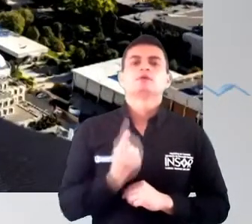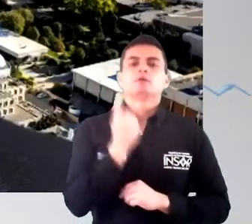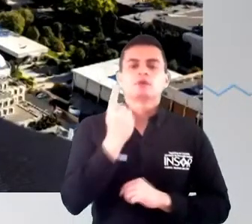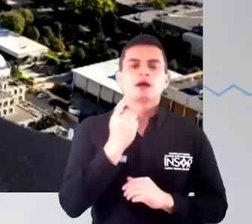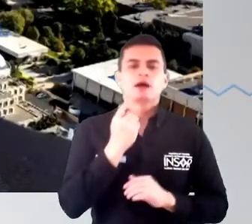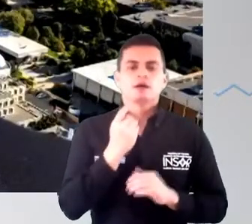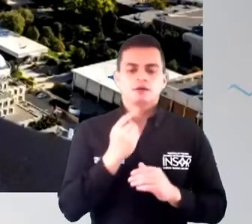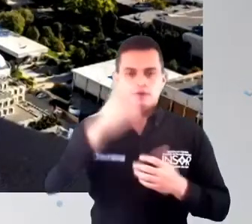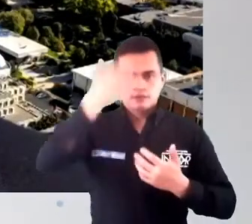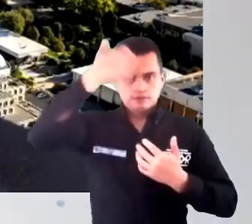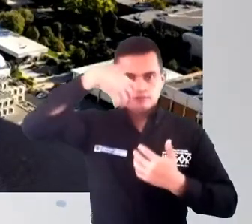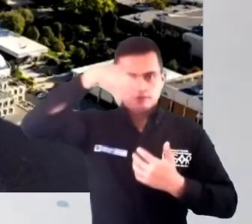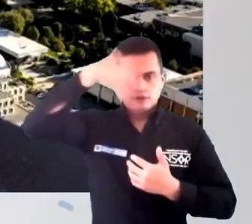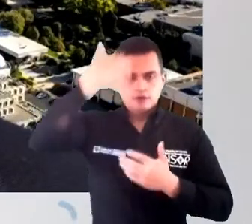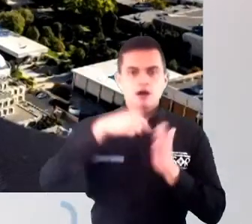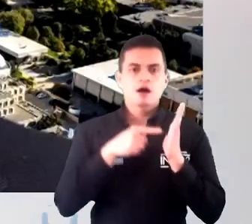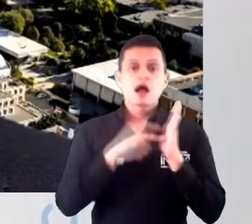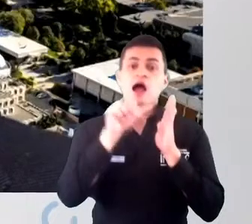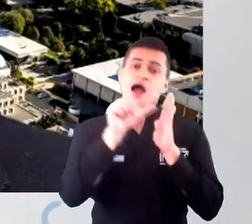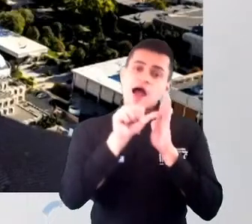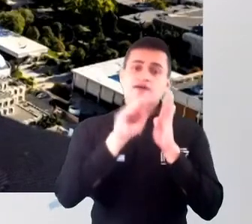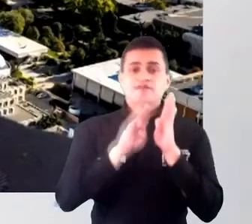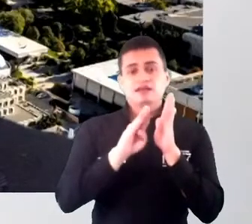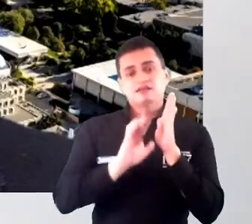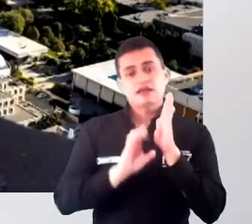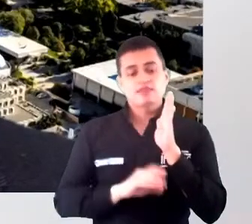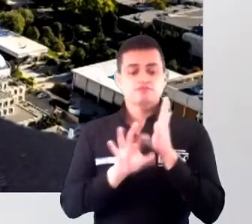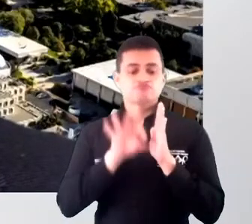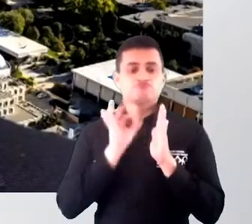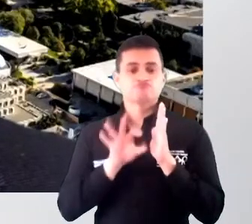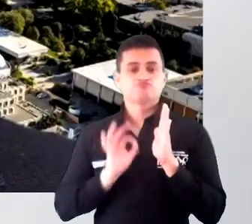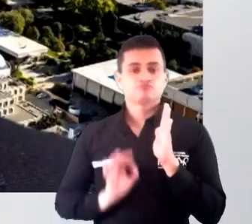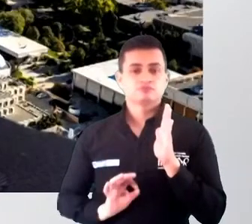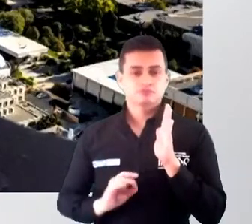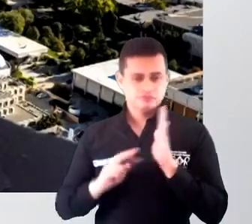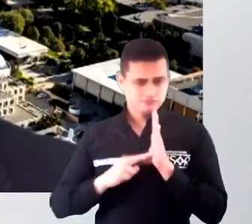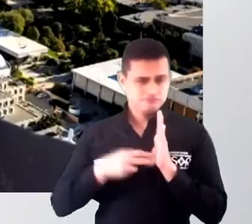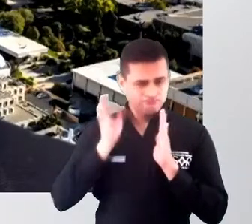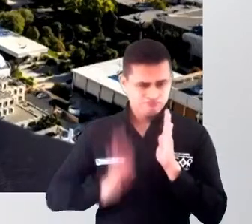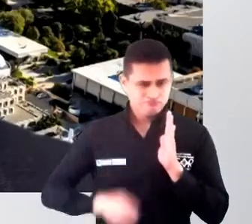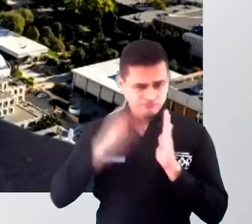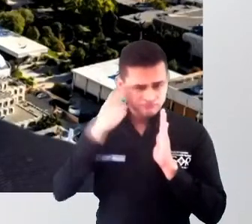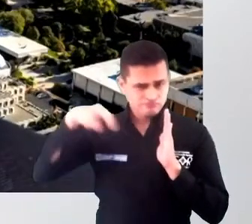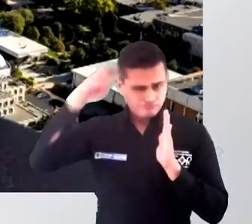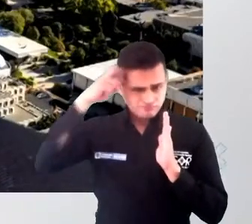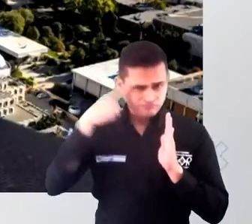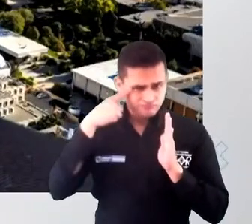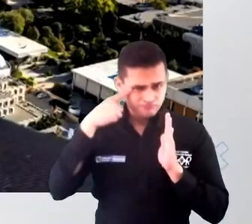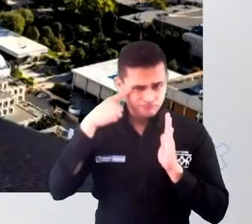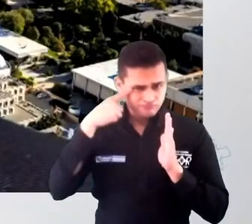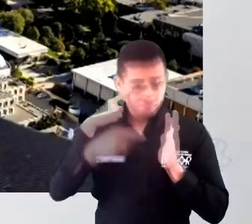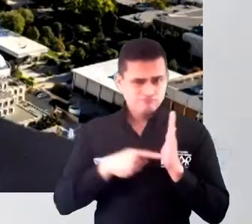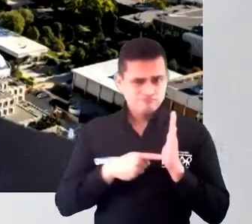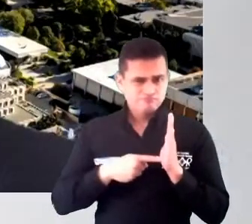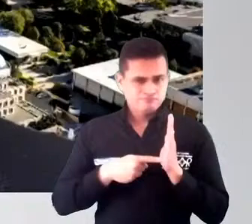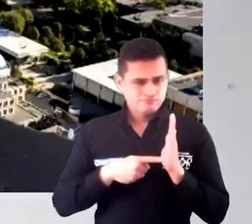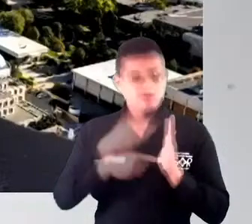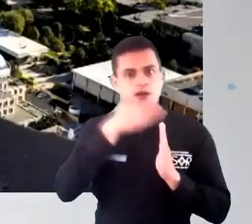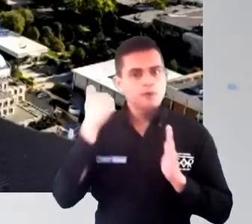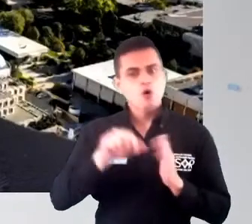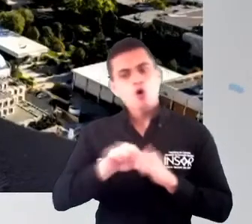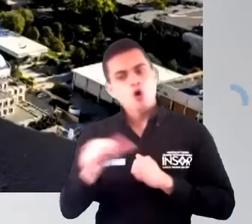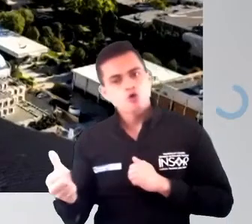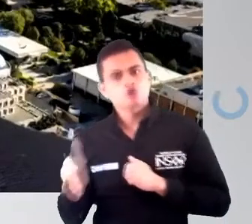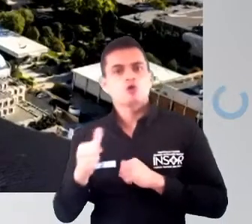elección que donde está evaluando más que su conocimiento, podríamos hacer unas evaluaciones que sean más basadas en proyectos